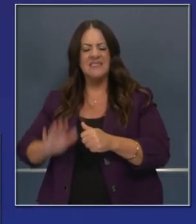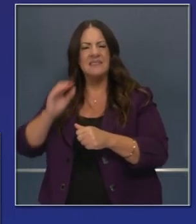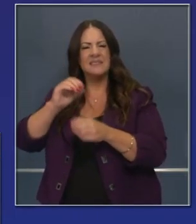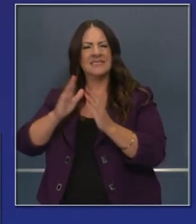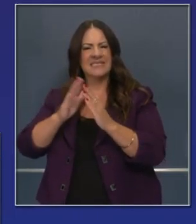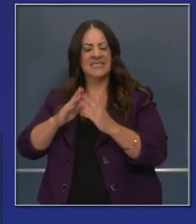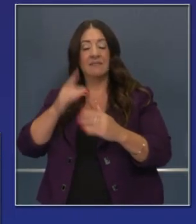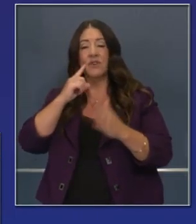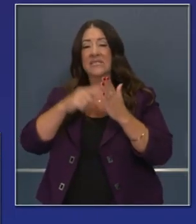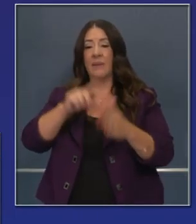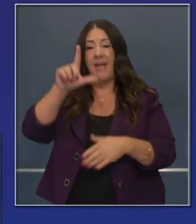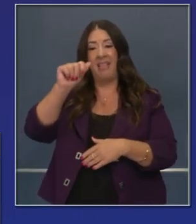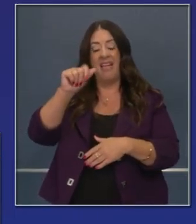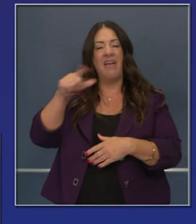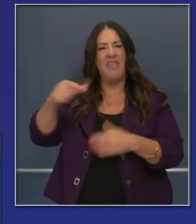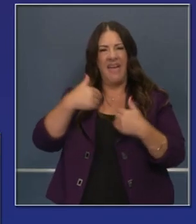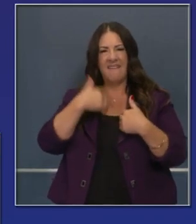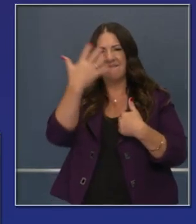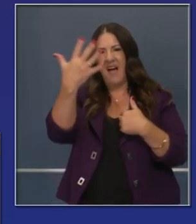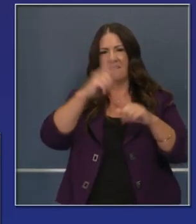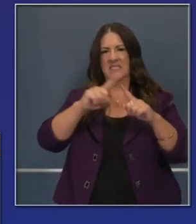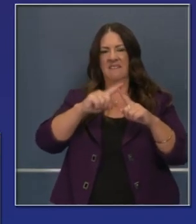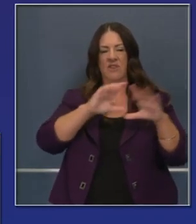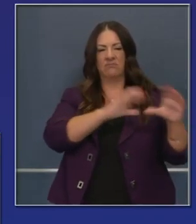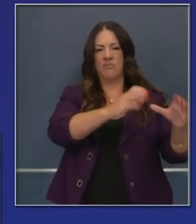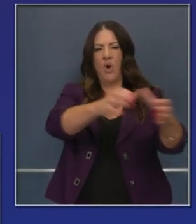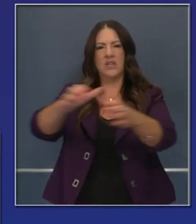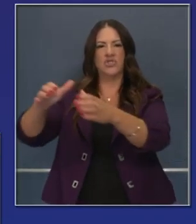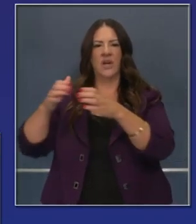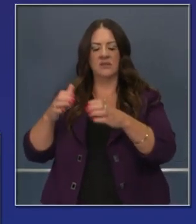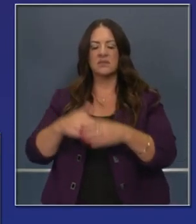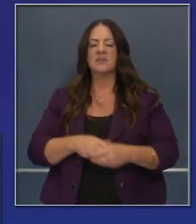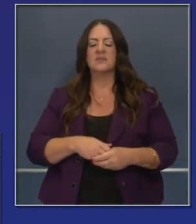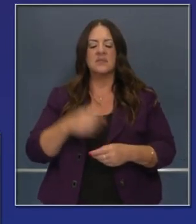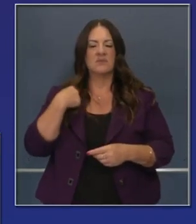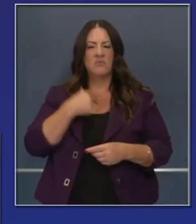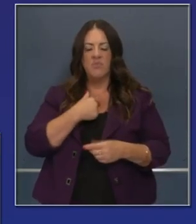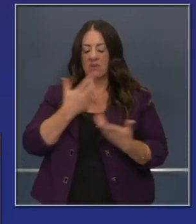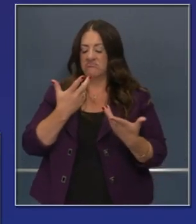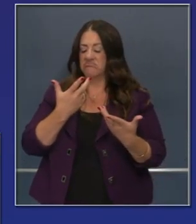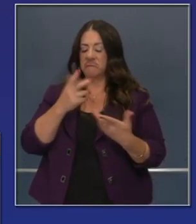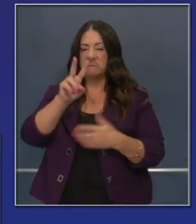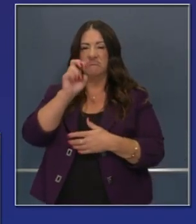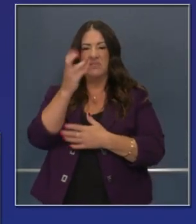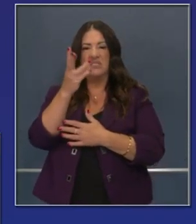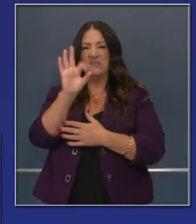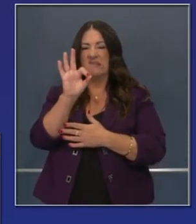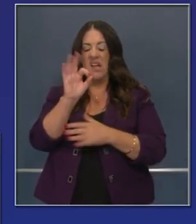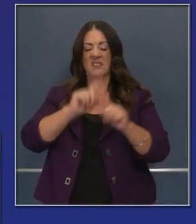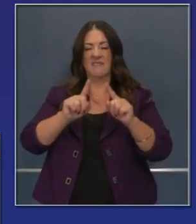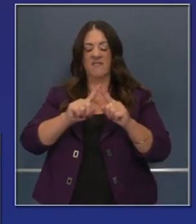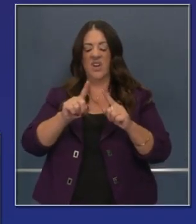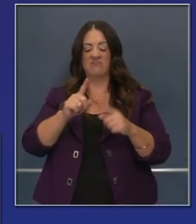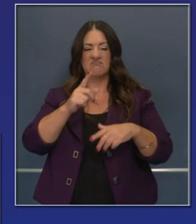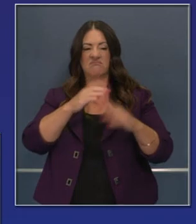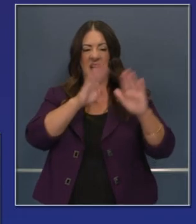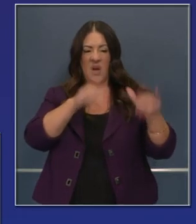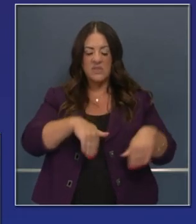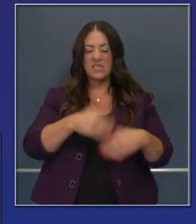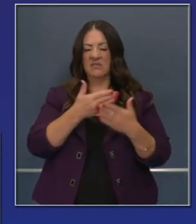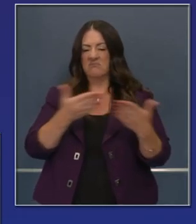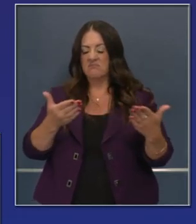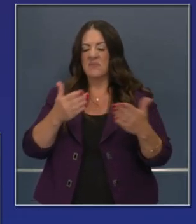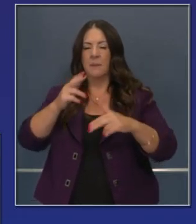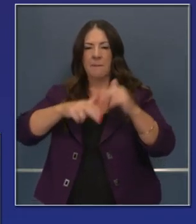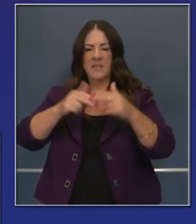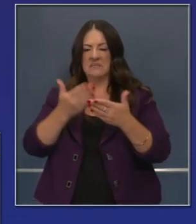esta estrategia. En Los Ángeles puede ver que hay 5 proyectos grandes en los cuales estamos invirtiendo 269 unidades solo en Los